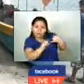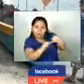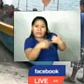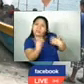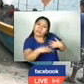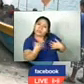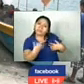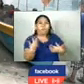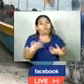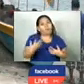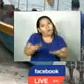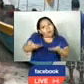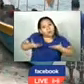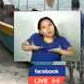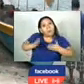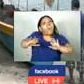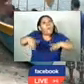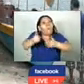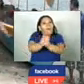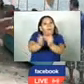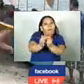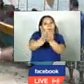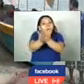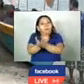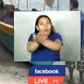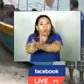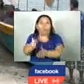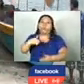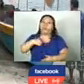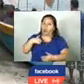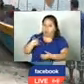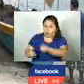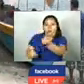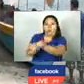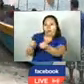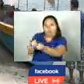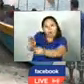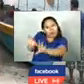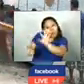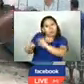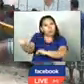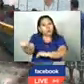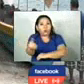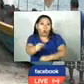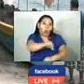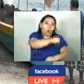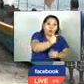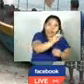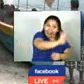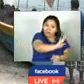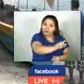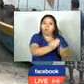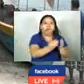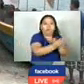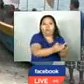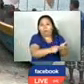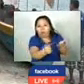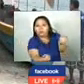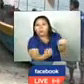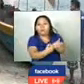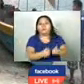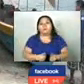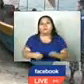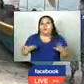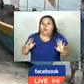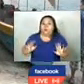estaba hundiendo. Yo pude sacarlo una parte de las personas y el otro compañero, que es él, sacó la otra parte.